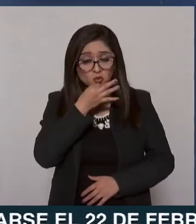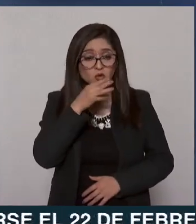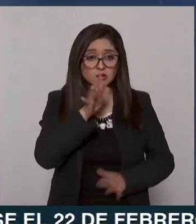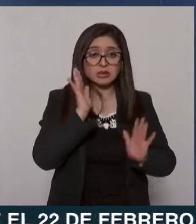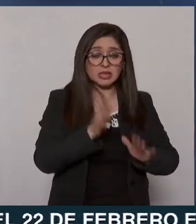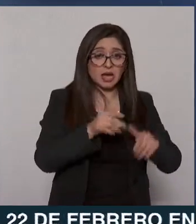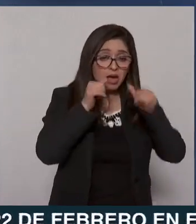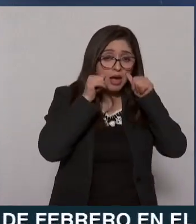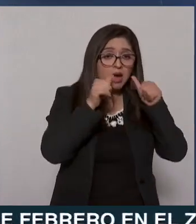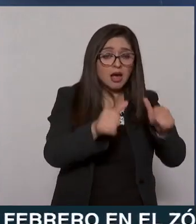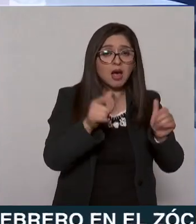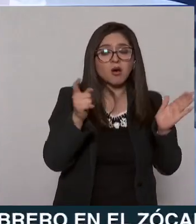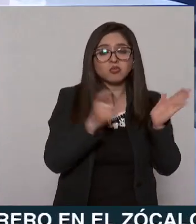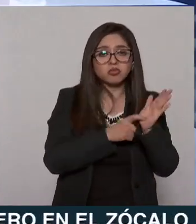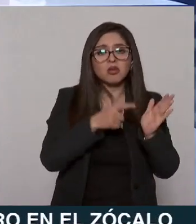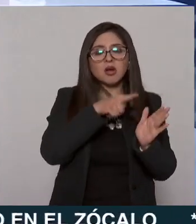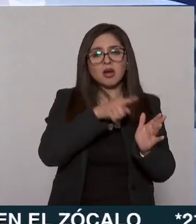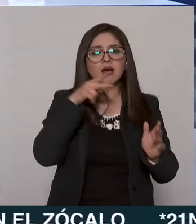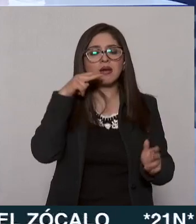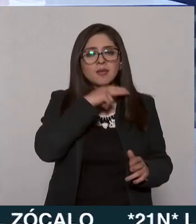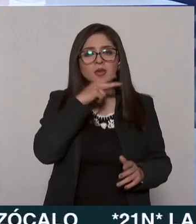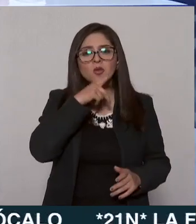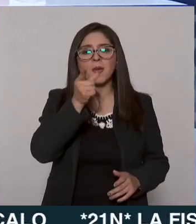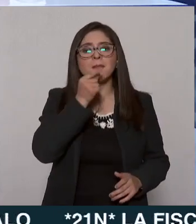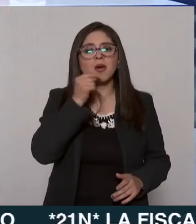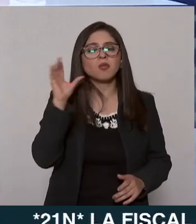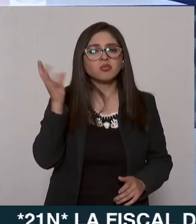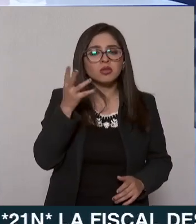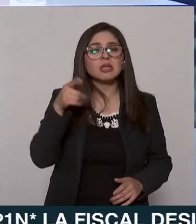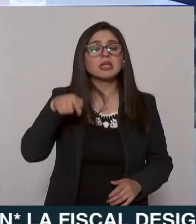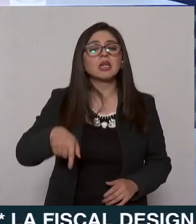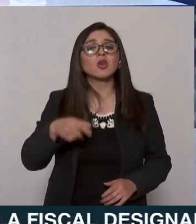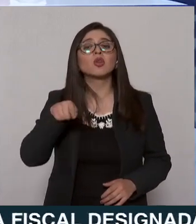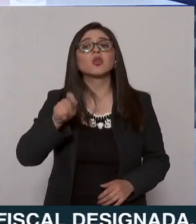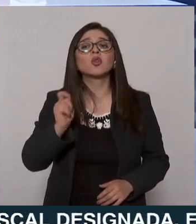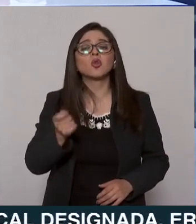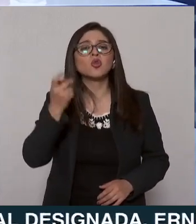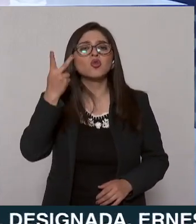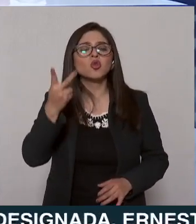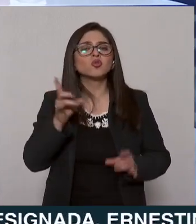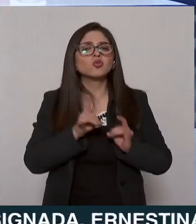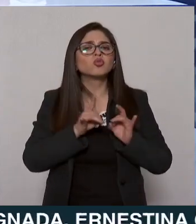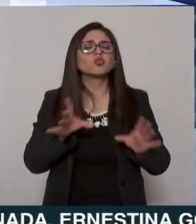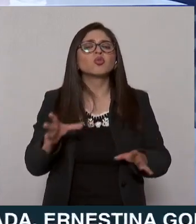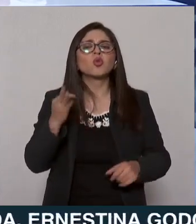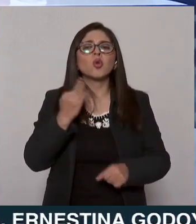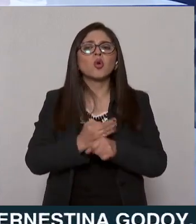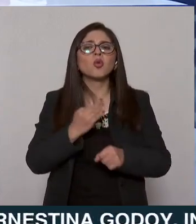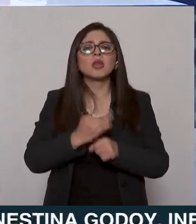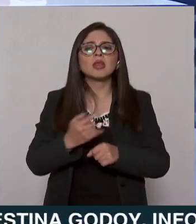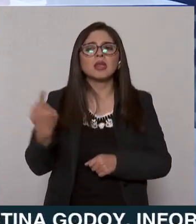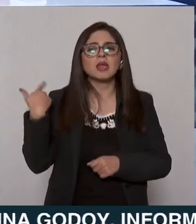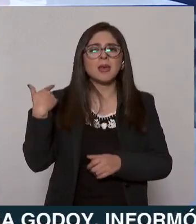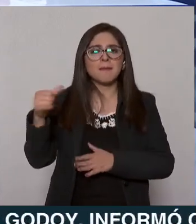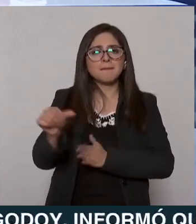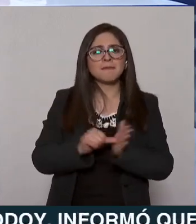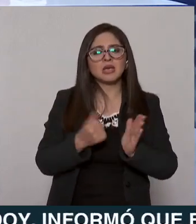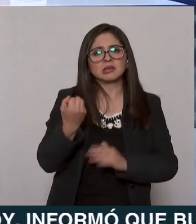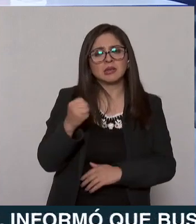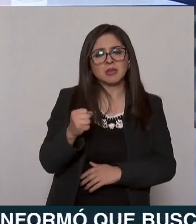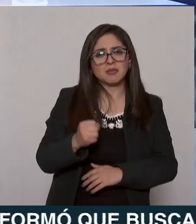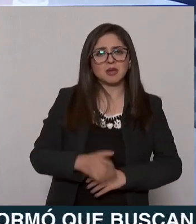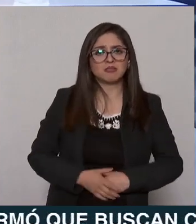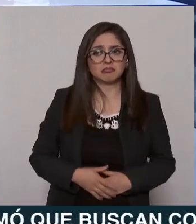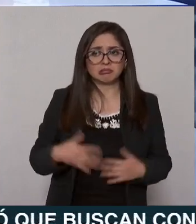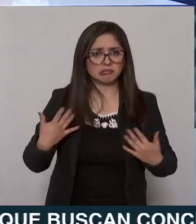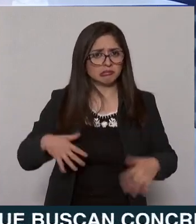atiende, presionas el botón y en 5 minutos respuesta. llega la patrulla. Pero estas 12 incidencias, ¿a partir de cuándo las A podemos partir nosotros? de septiembre se Ah, no, reportaron. pues no son tantas.